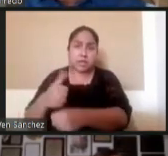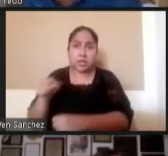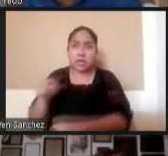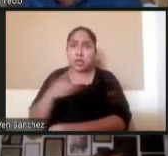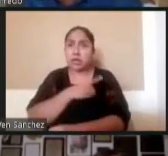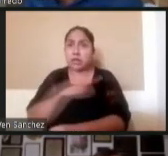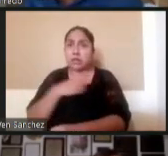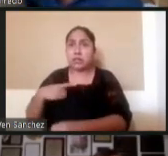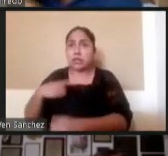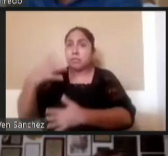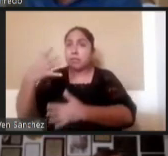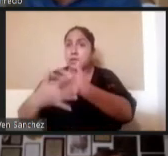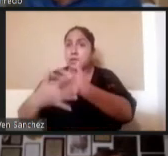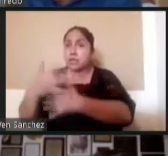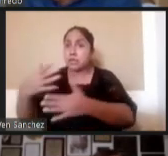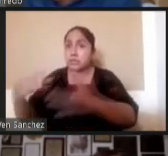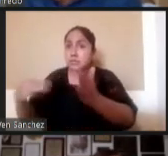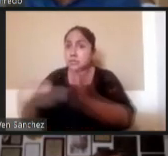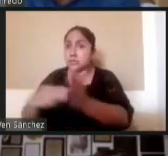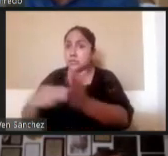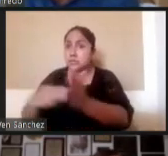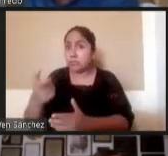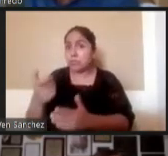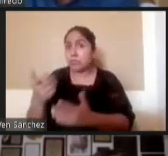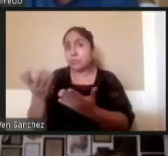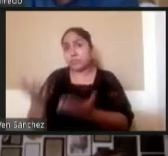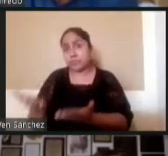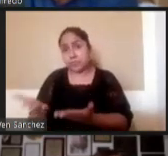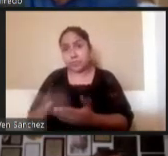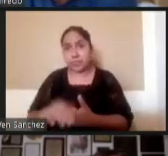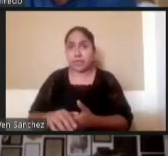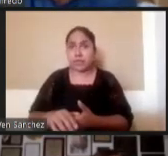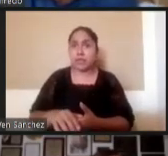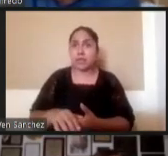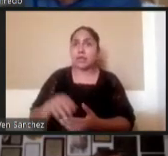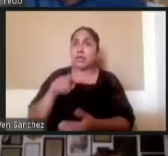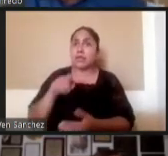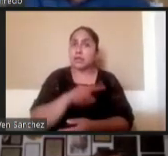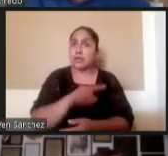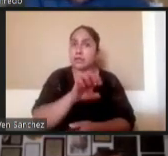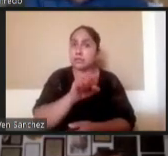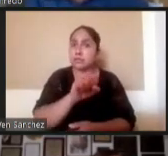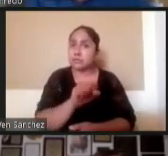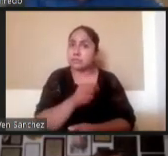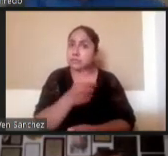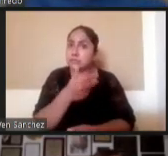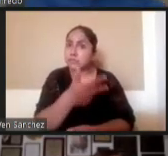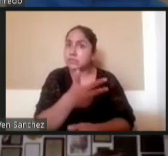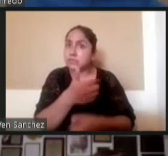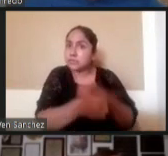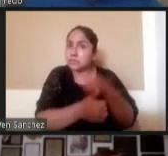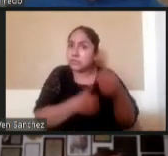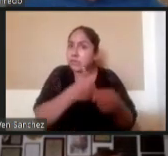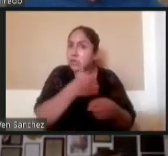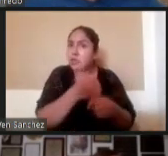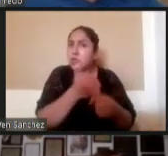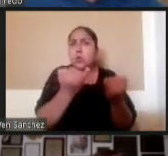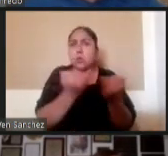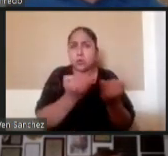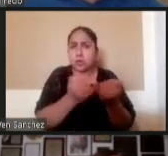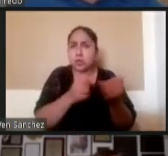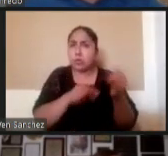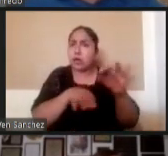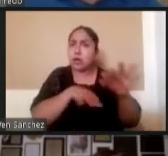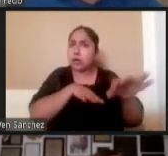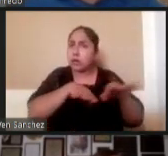15,363.59. Siendo el caso del señor Lorenzo González Rojas, de 68 años, también de lista de raya, auxiliar operativo también